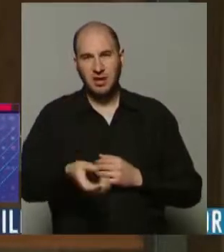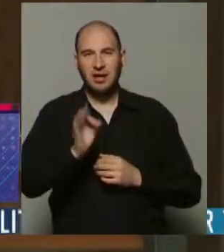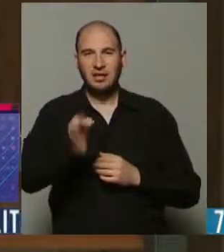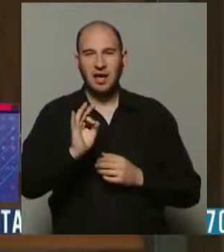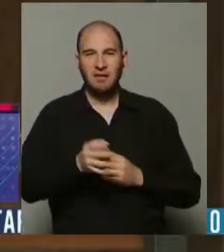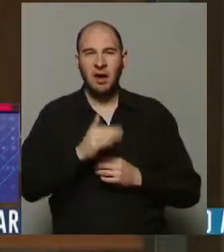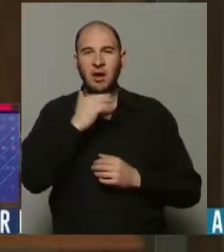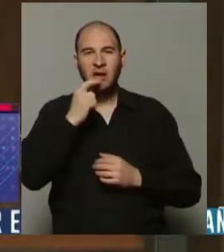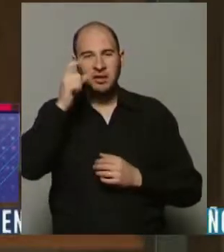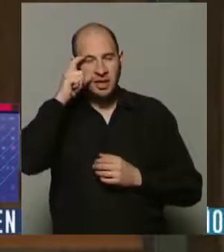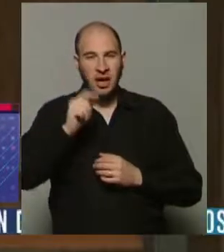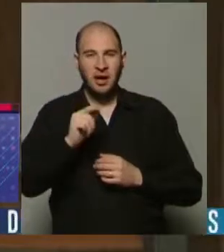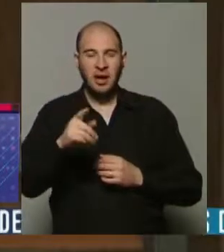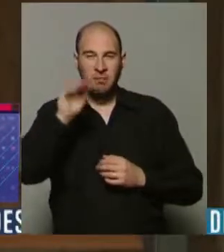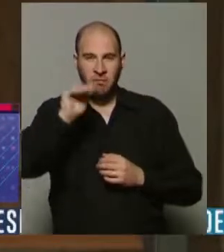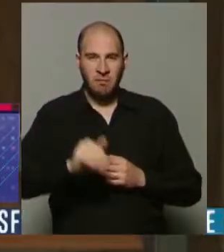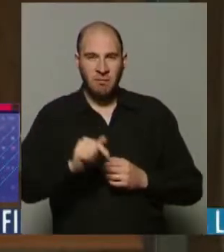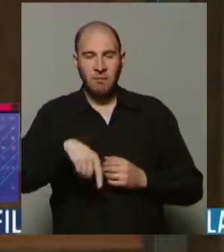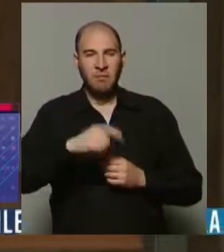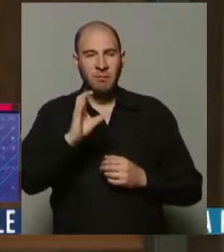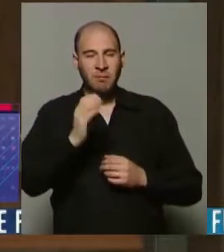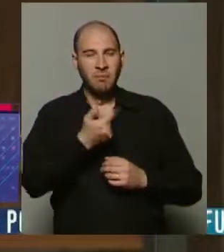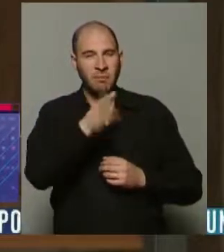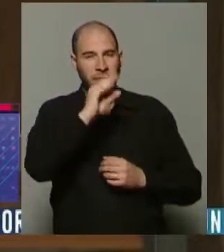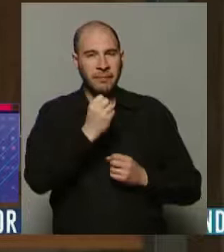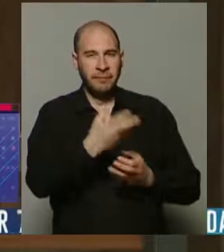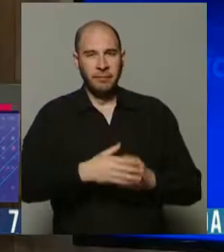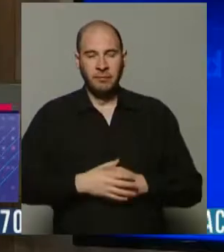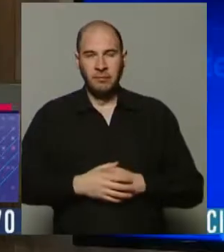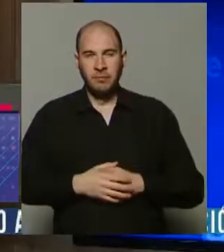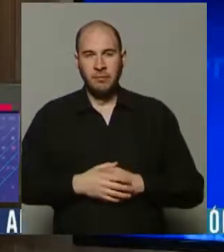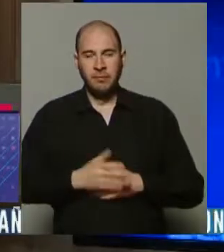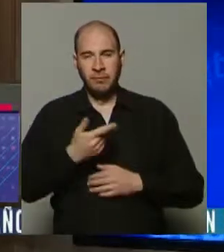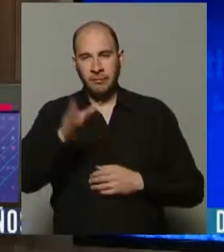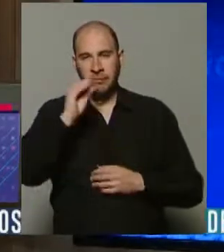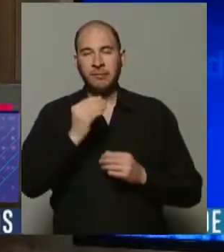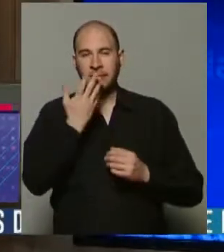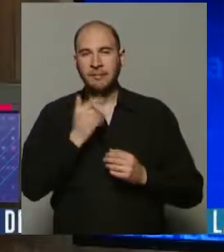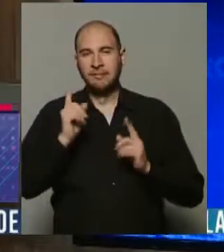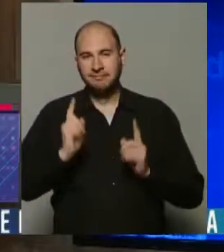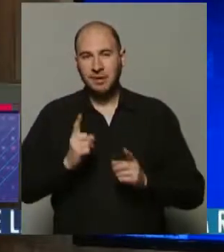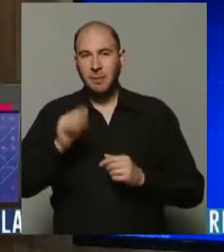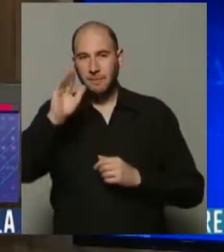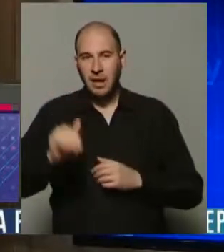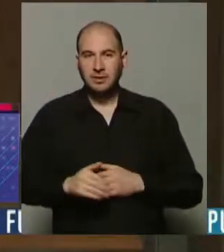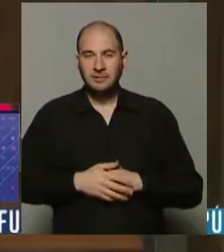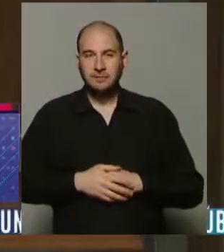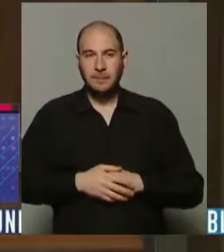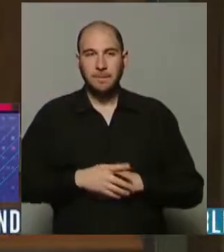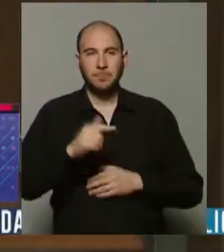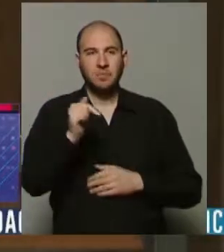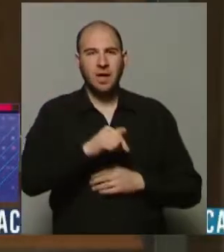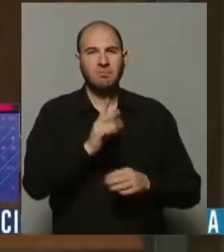el economista José Vargas, como cada martes aquí en nuestro estudio. José, buenas noches, ¿cómo estás? Buenas noches, un placer como todos los martes. Bueno,